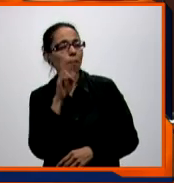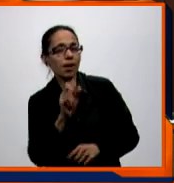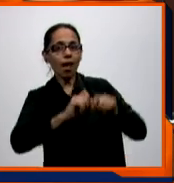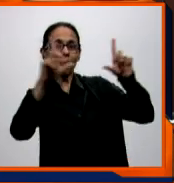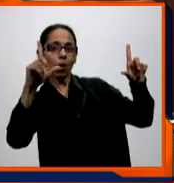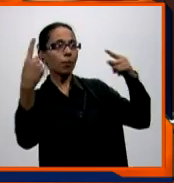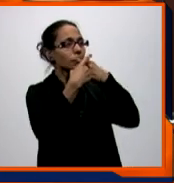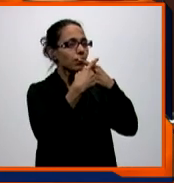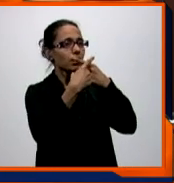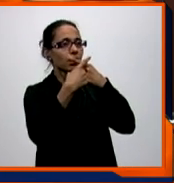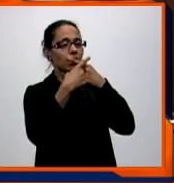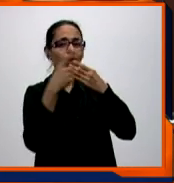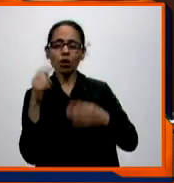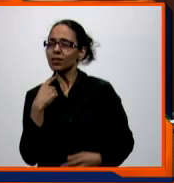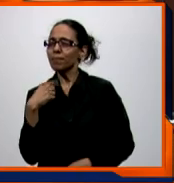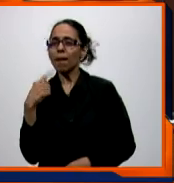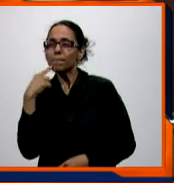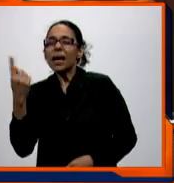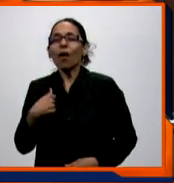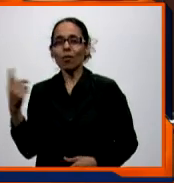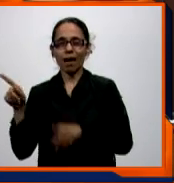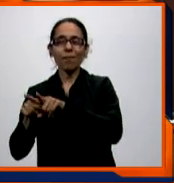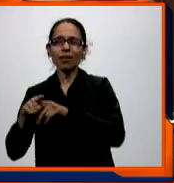y bueno, él me dijo, no te dan ganas de jugar.